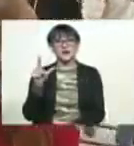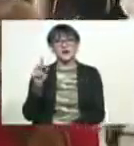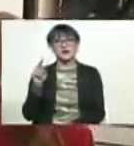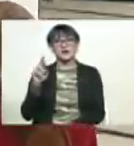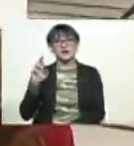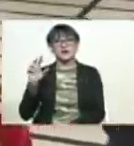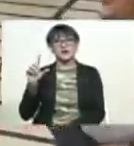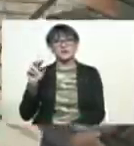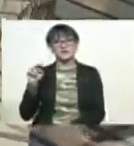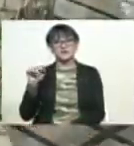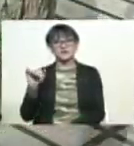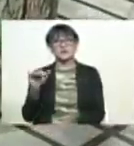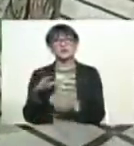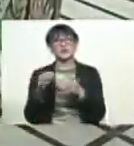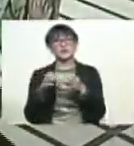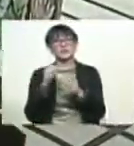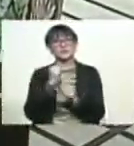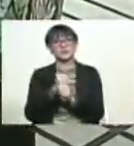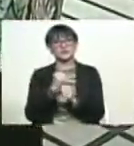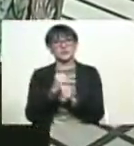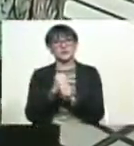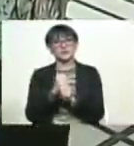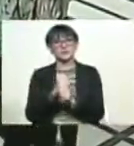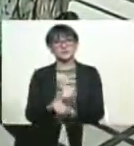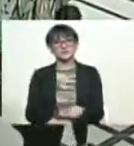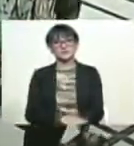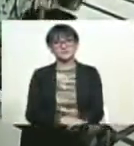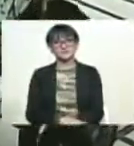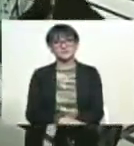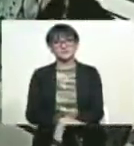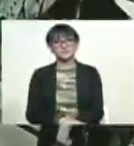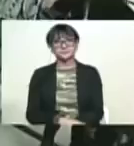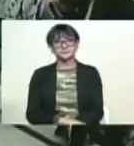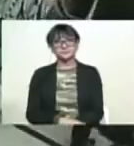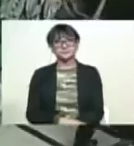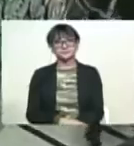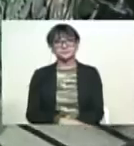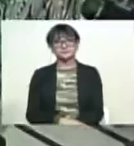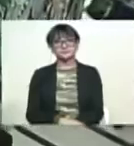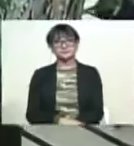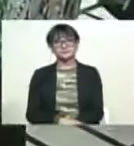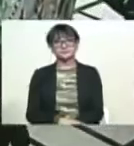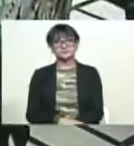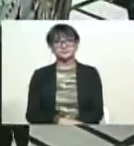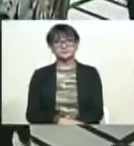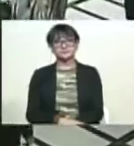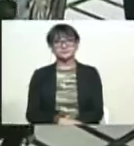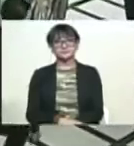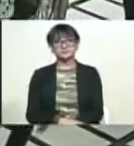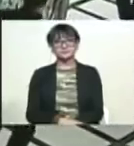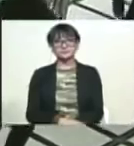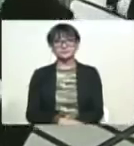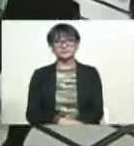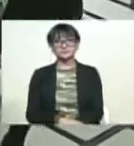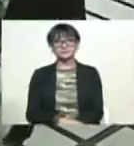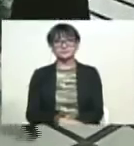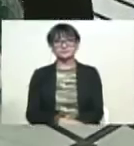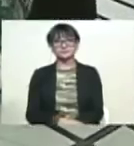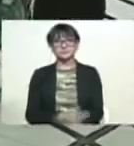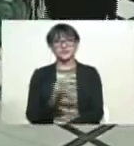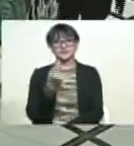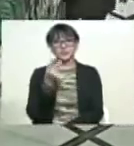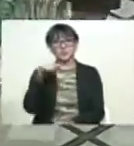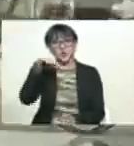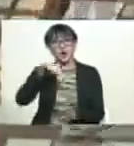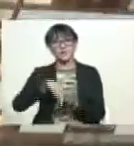todo el equipo de trabajo. Gregory, por favor, aquí estamos precisamente ascendiendo a la segunda planta del